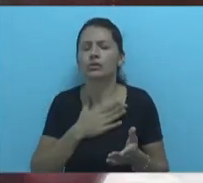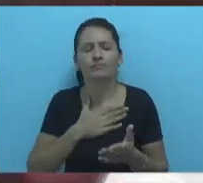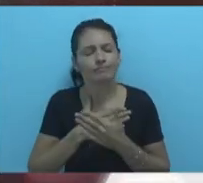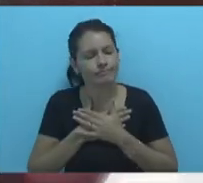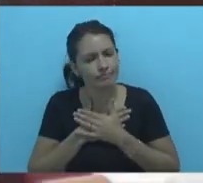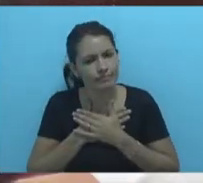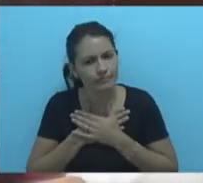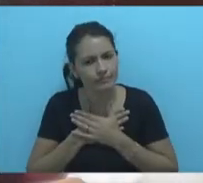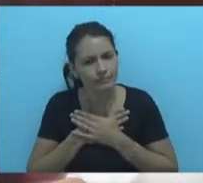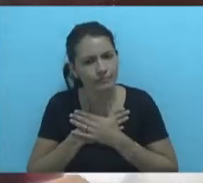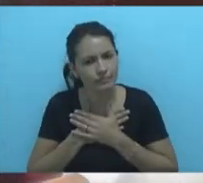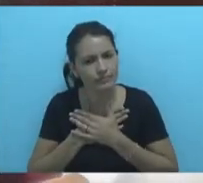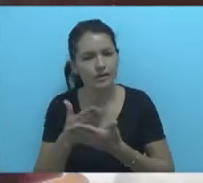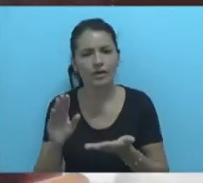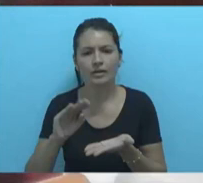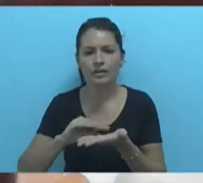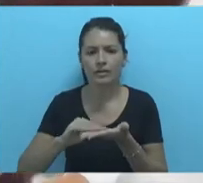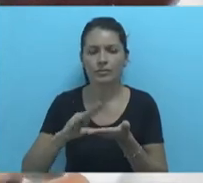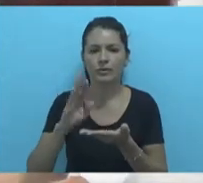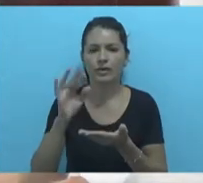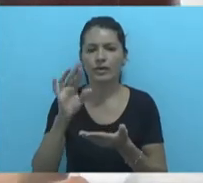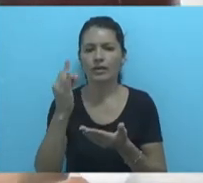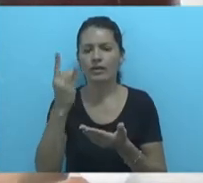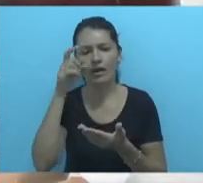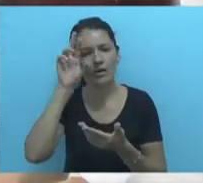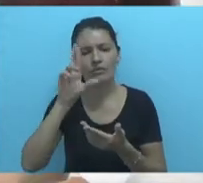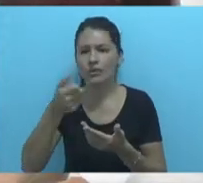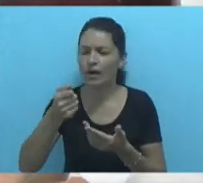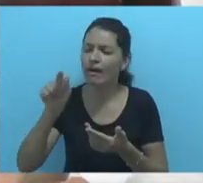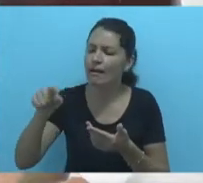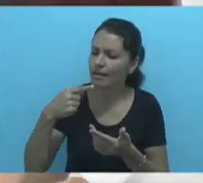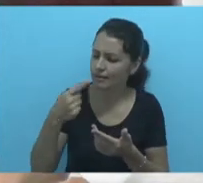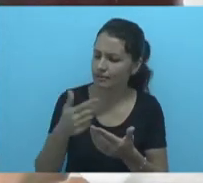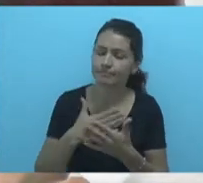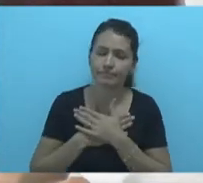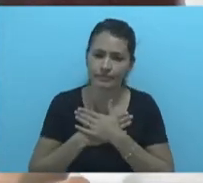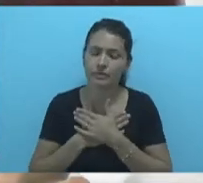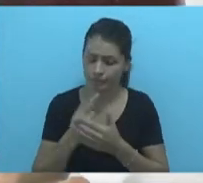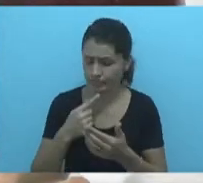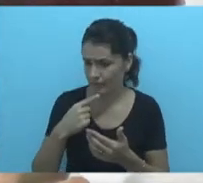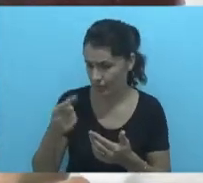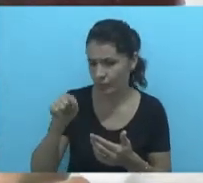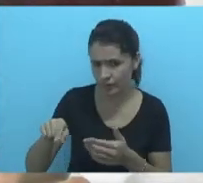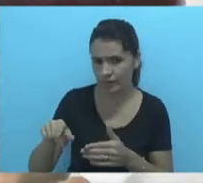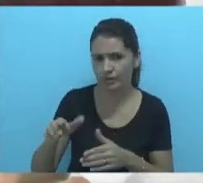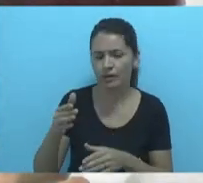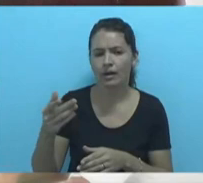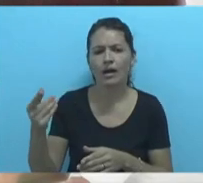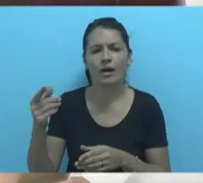yo le siento por la diputada Bruera, y también le tengo que reconocer que ella se